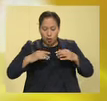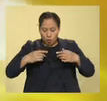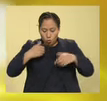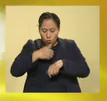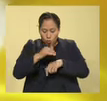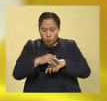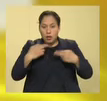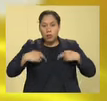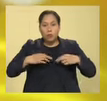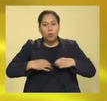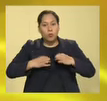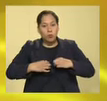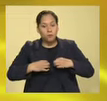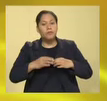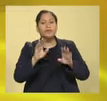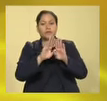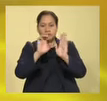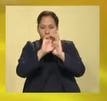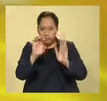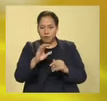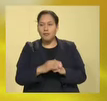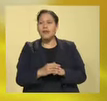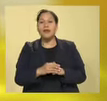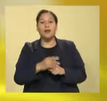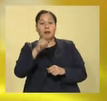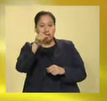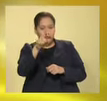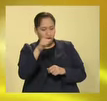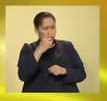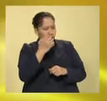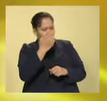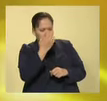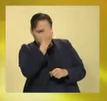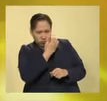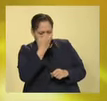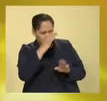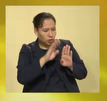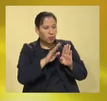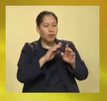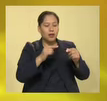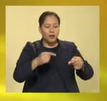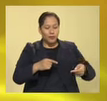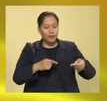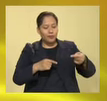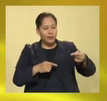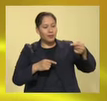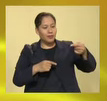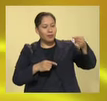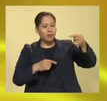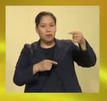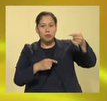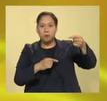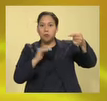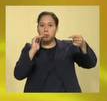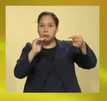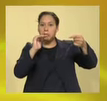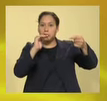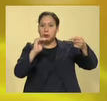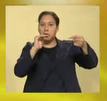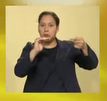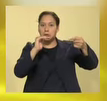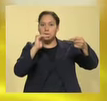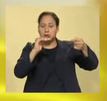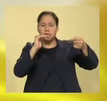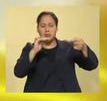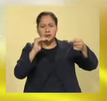De repente empiezan a... Tú ves la curva de crecimiento y se detiene. Son niños que